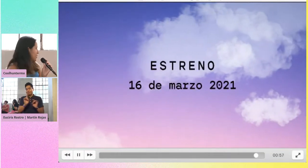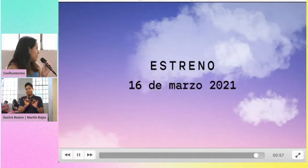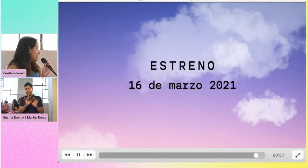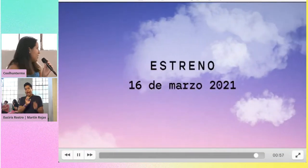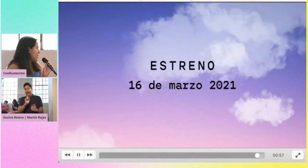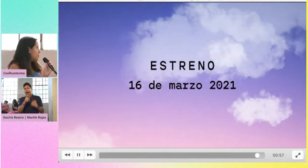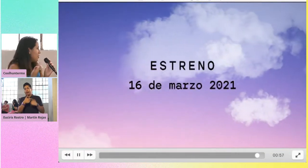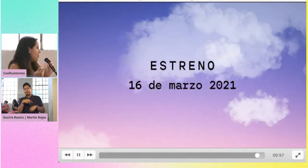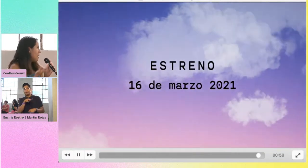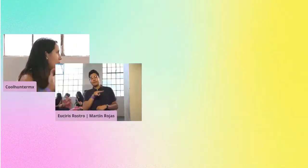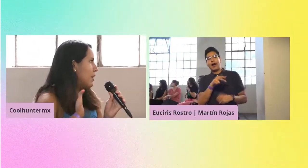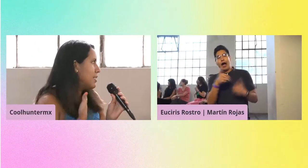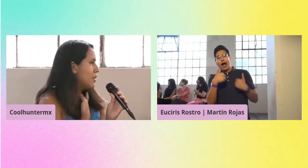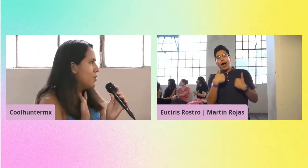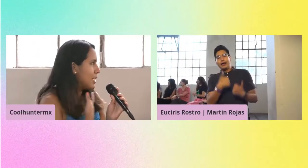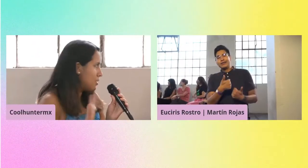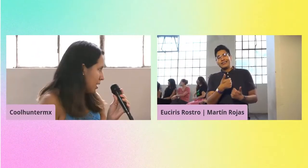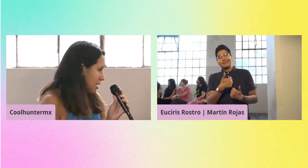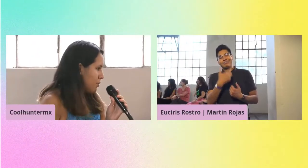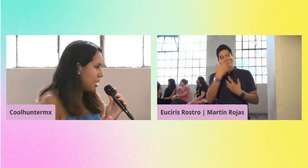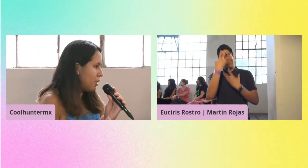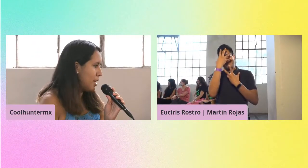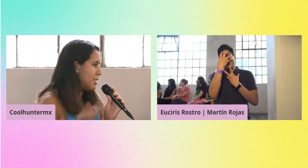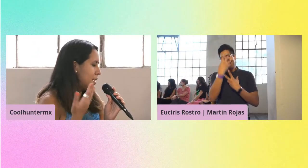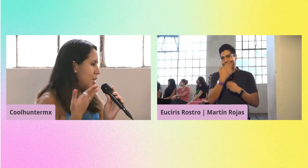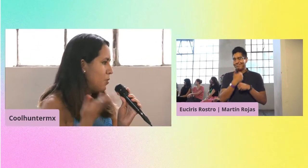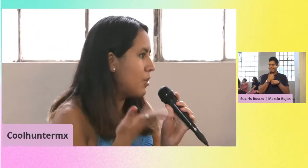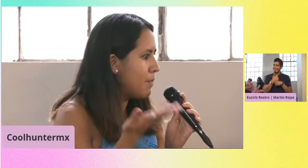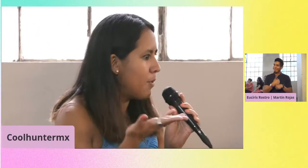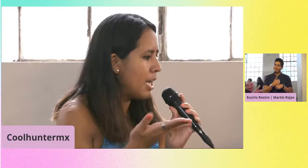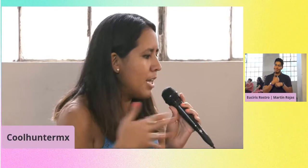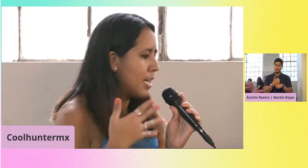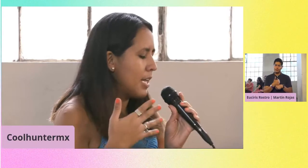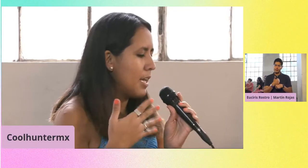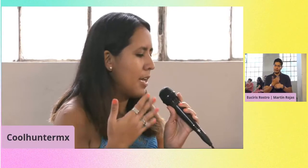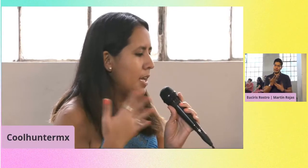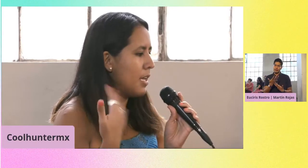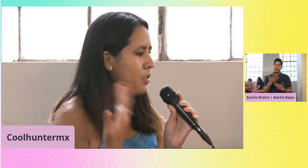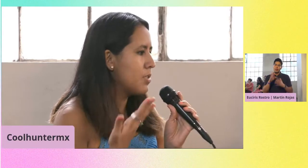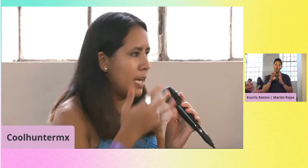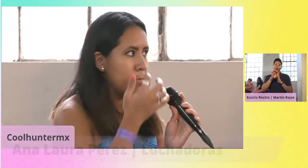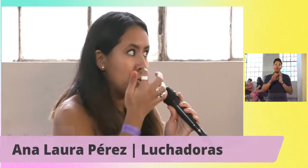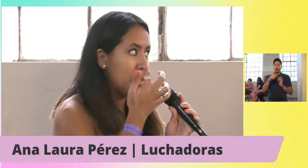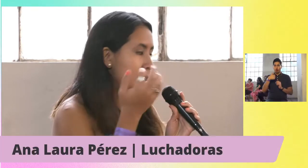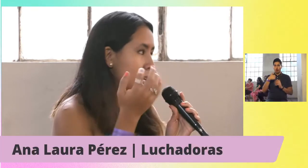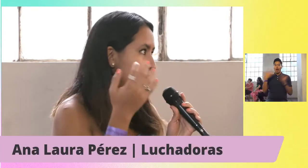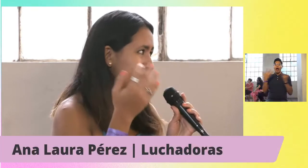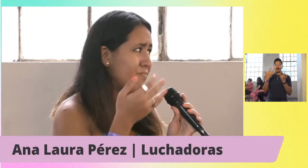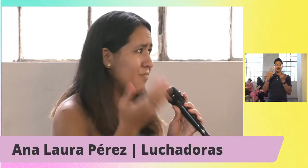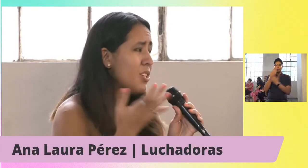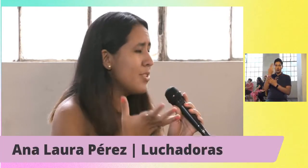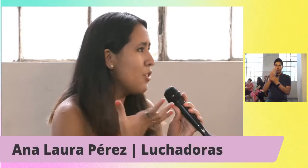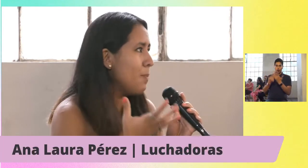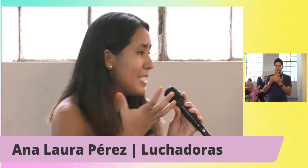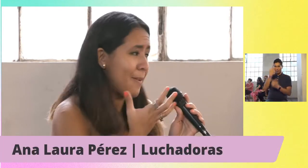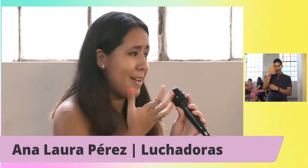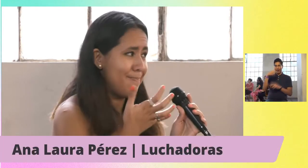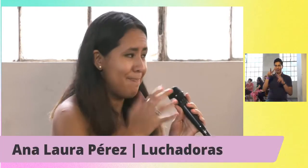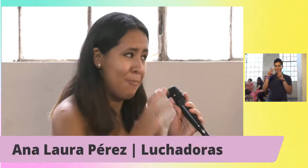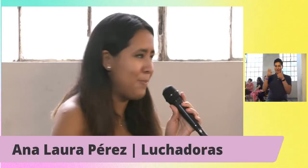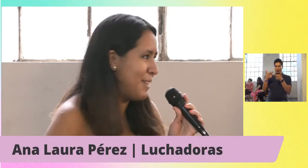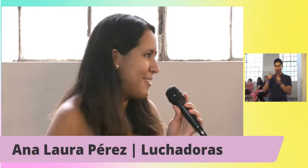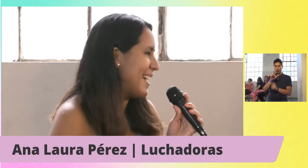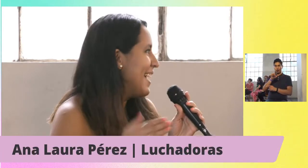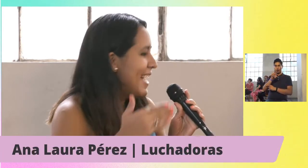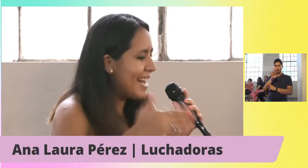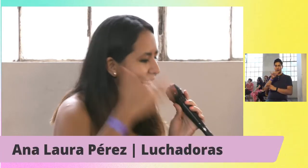terrible, ¿no? Yo hago las ilustraciones en luchadoras y hubo una época en la que nos dedicamos como a hacer, o sea, yo estaba muy